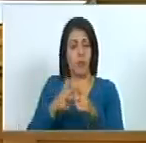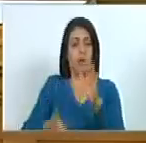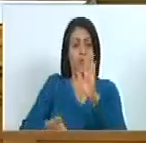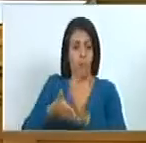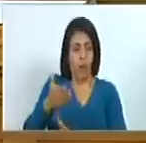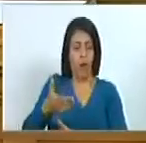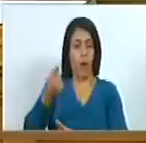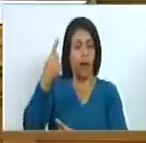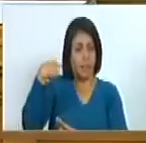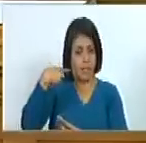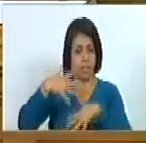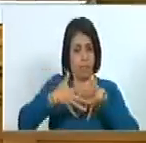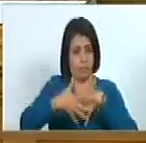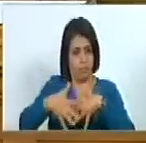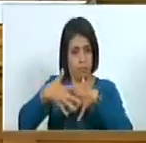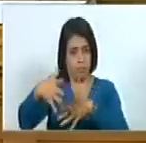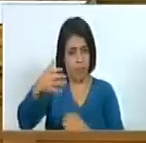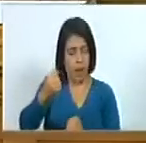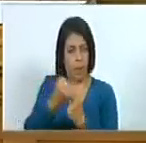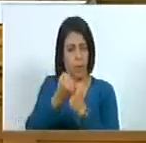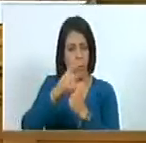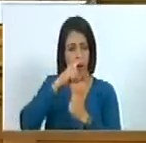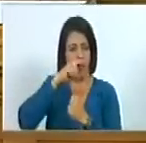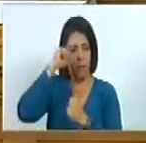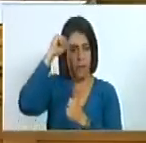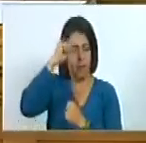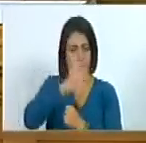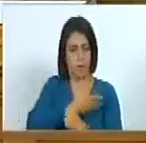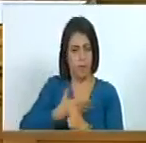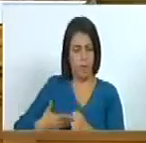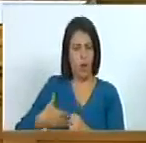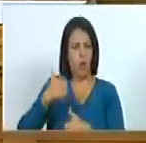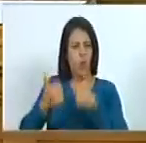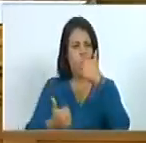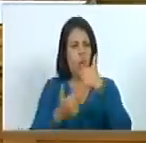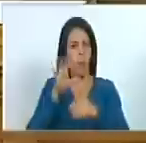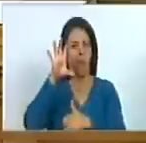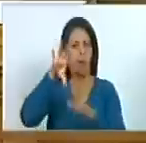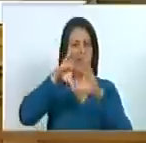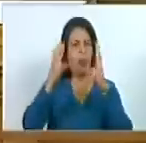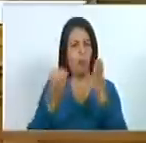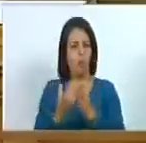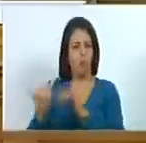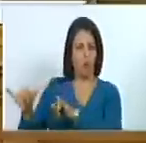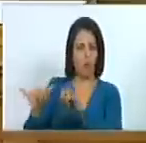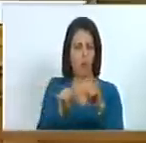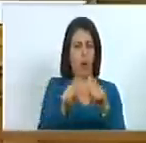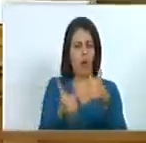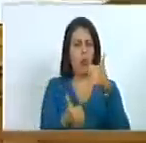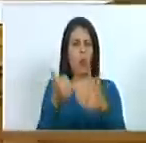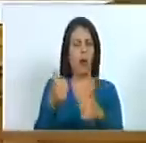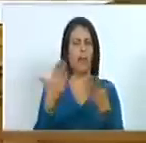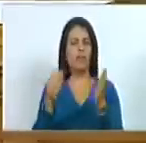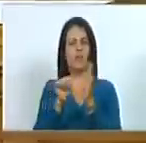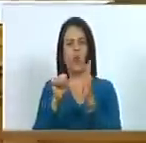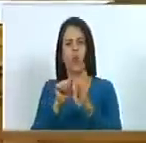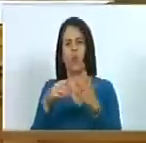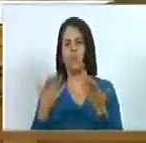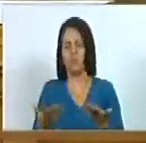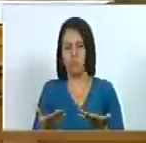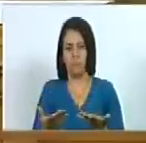ayer a la calle a apoyar a su presidente en la marcha del 1 de mayo. ¿En qué país del mundo pasa eso? ¿En cuál? ¿Dónde?